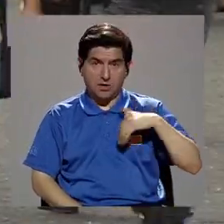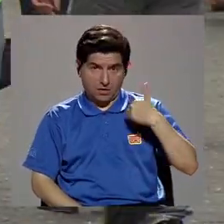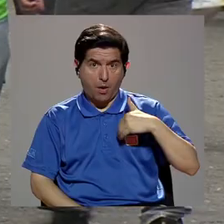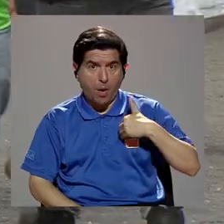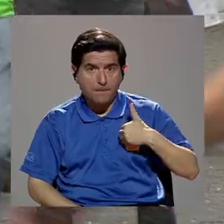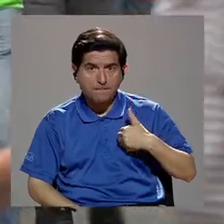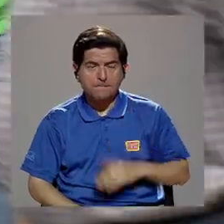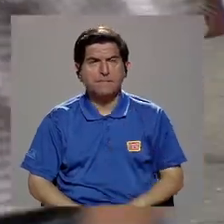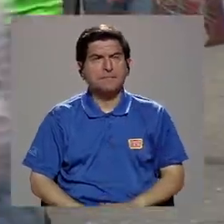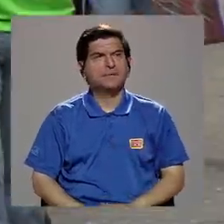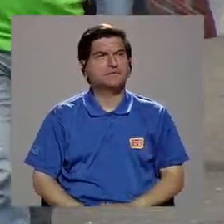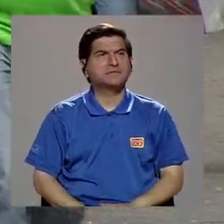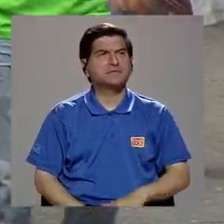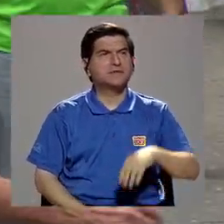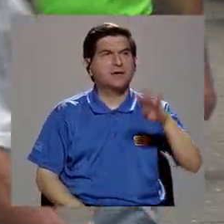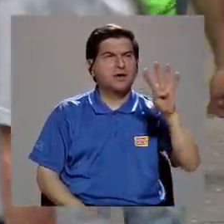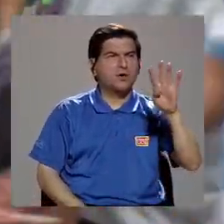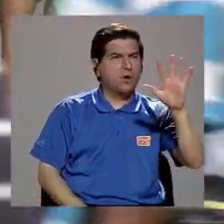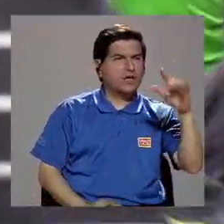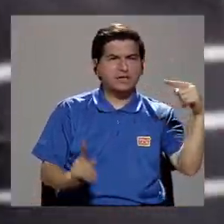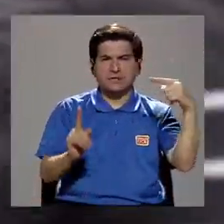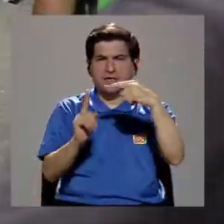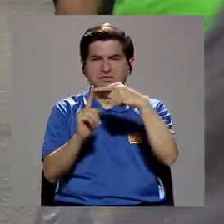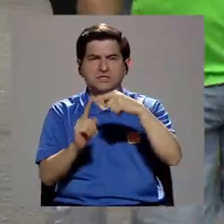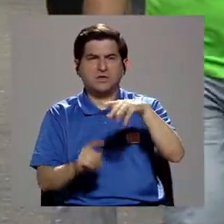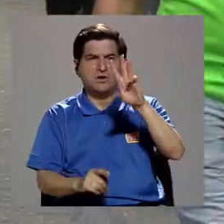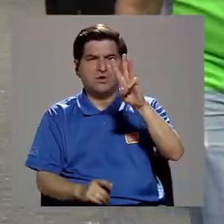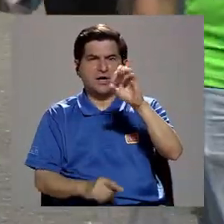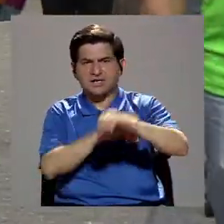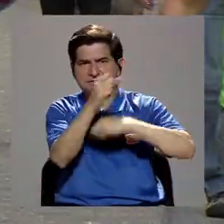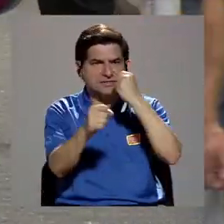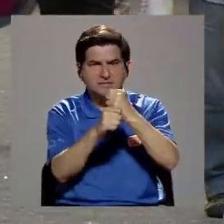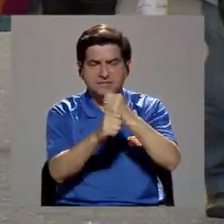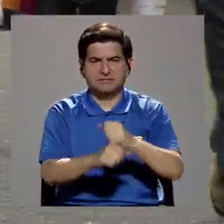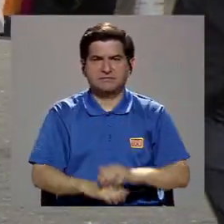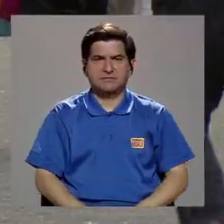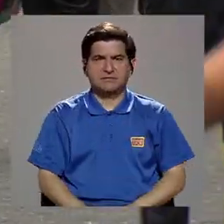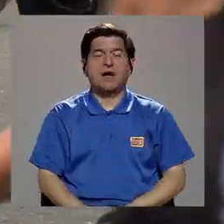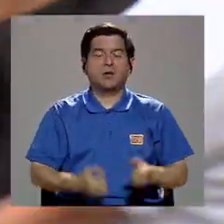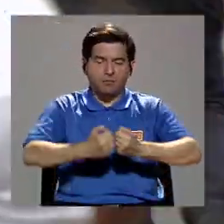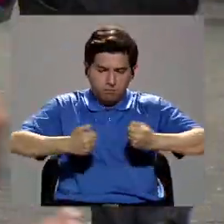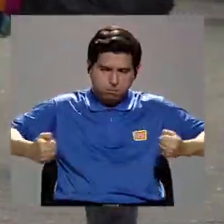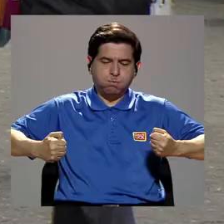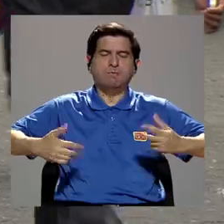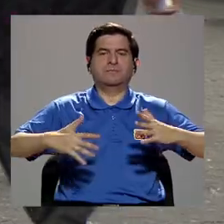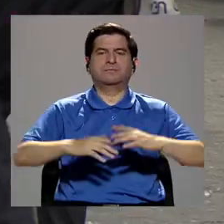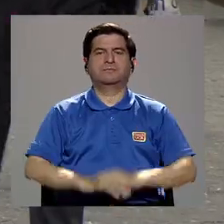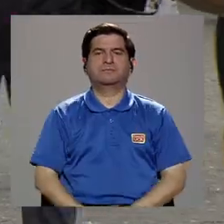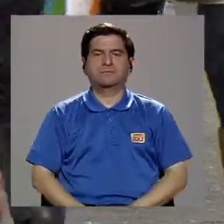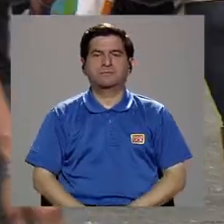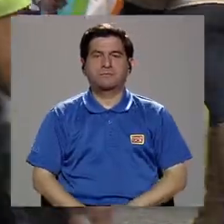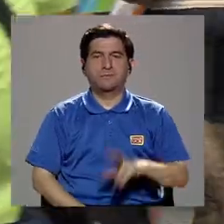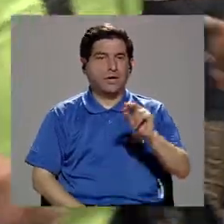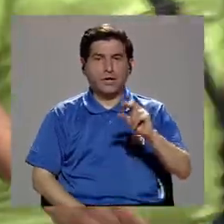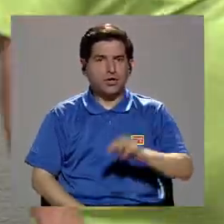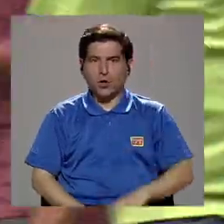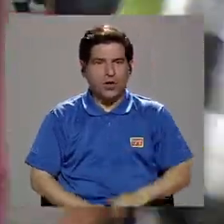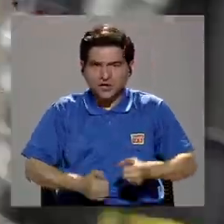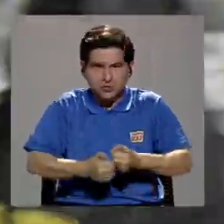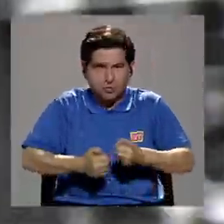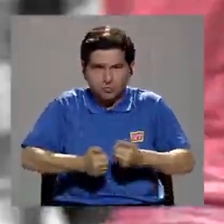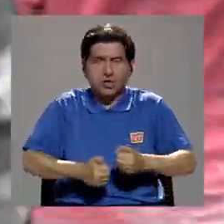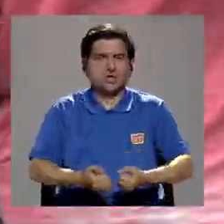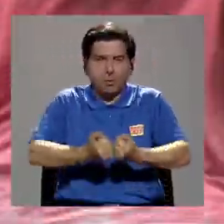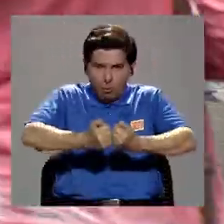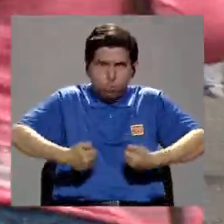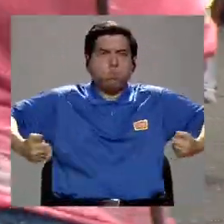46% de hombres entre los 45 años y los 60 años tienen obesidad. Ni siquiera sobrepeso,